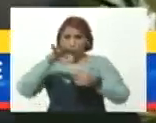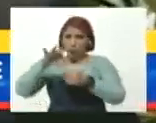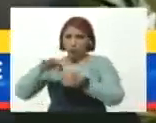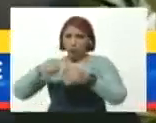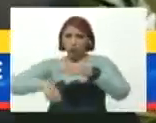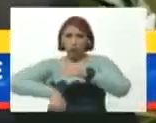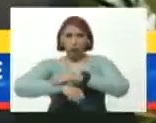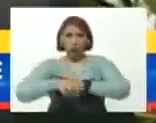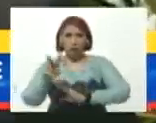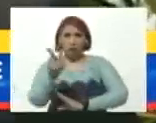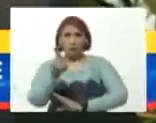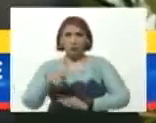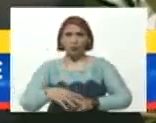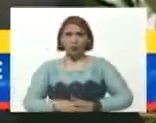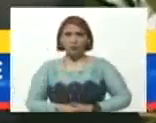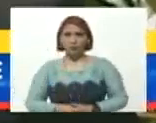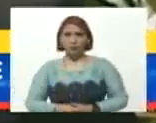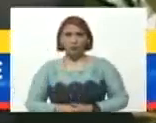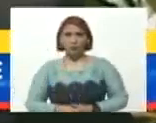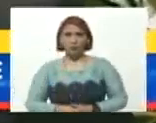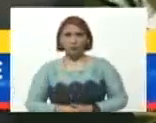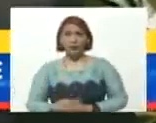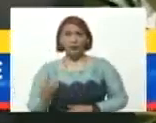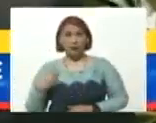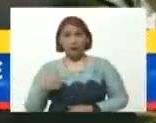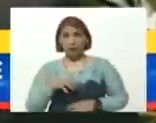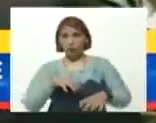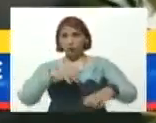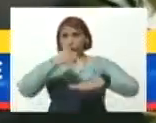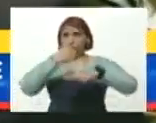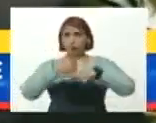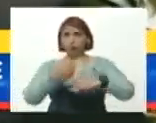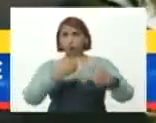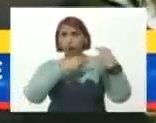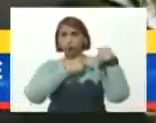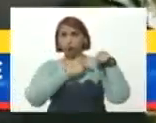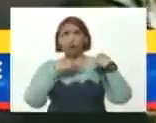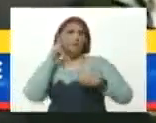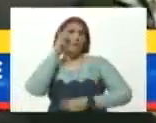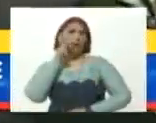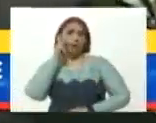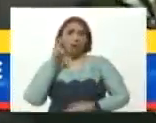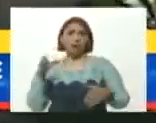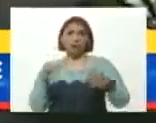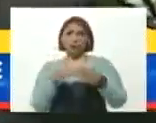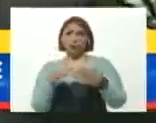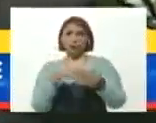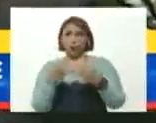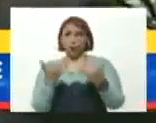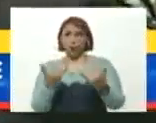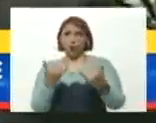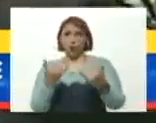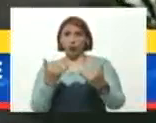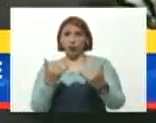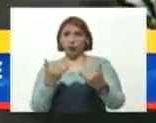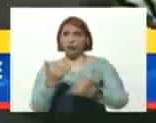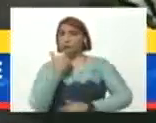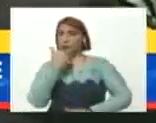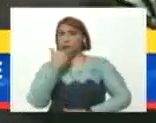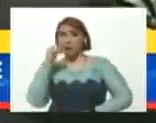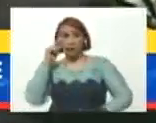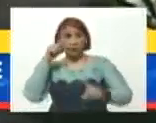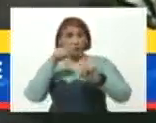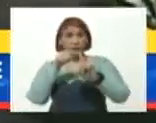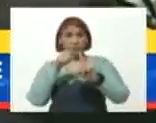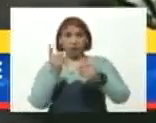en Venezuela. Tenemos a nuestra máxima representación, la selección vino tinto, en plena clasificación al Mundial, en